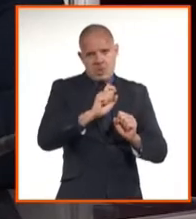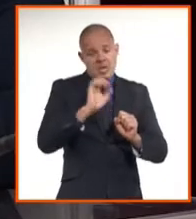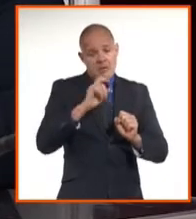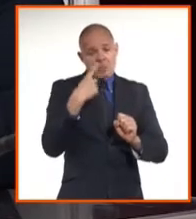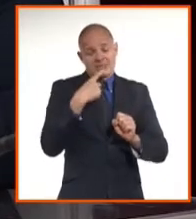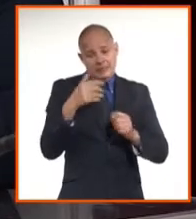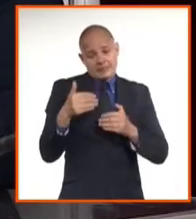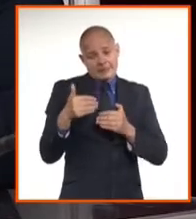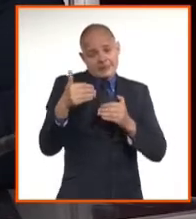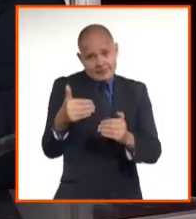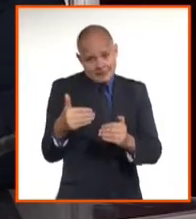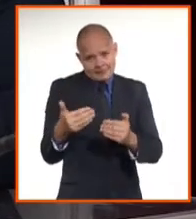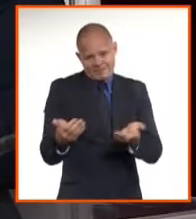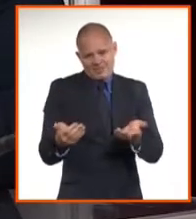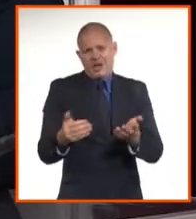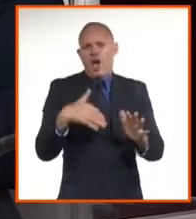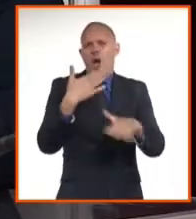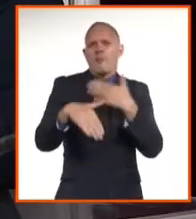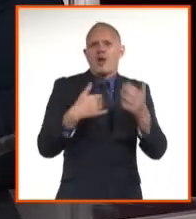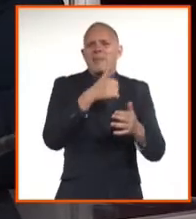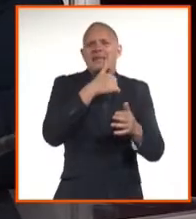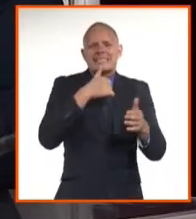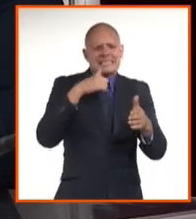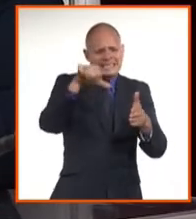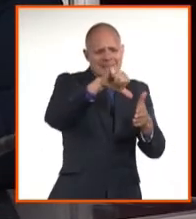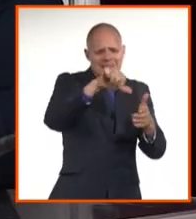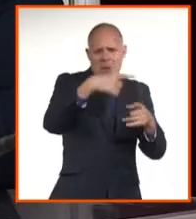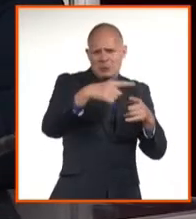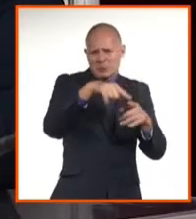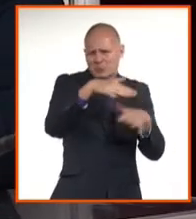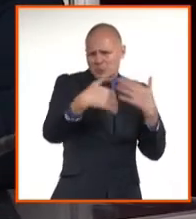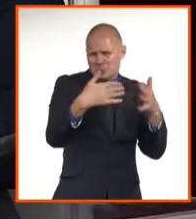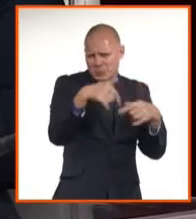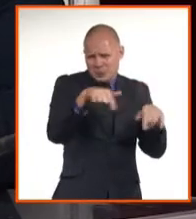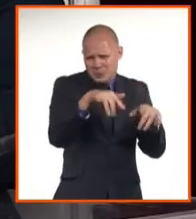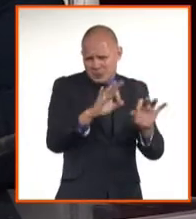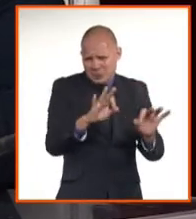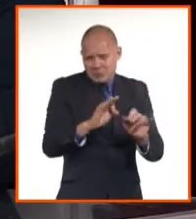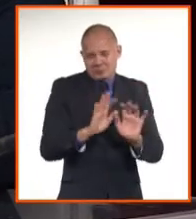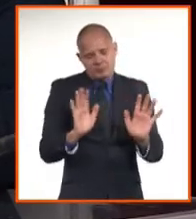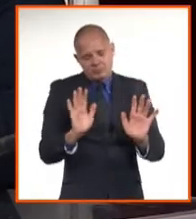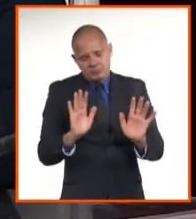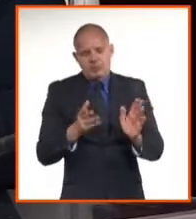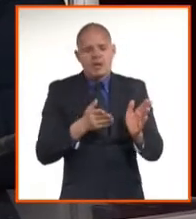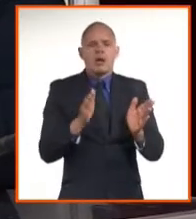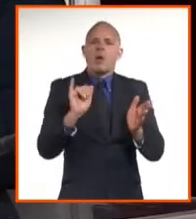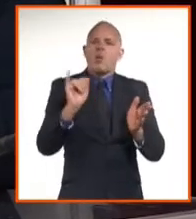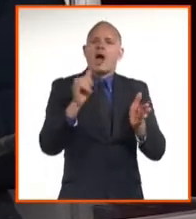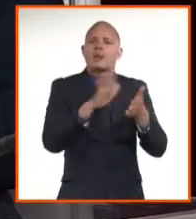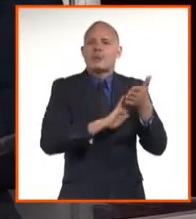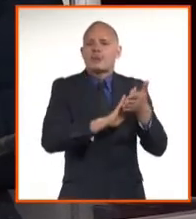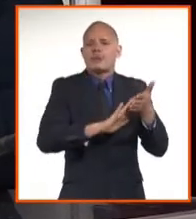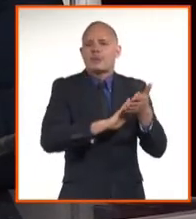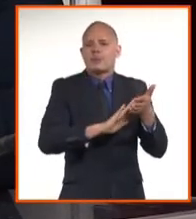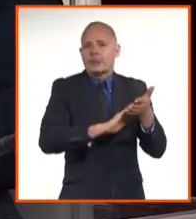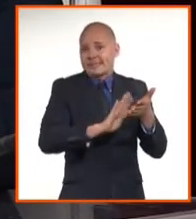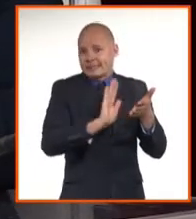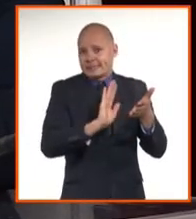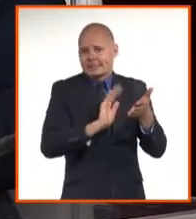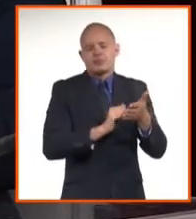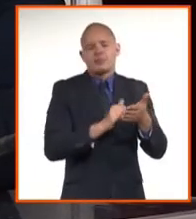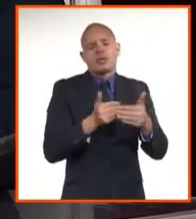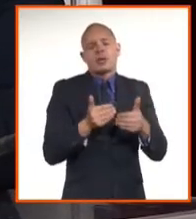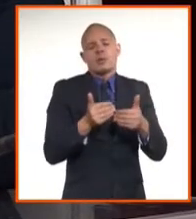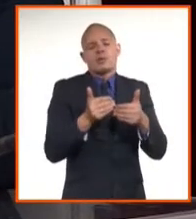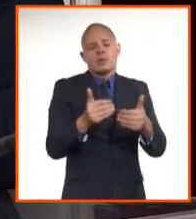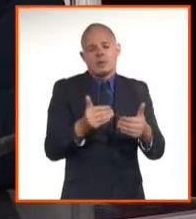lubricación no habían dado el listo desde el punto de vista de la calidad del aceite y se continuaba limpiando. Pero ya el día 6.